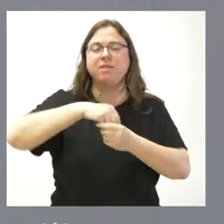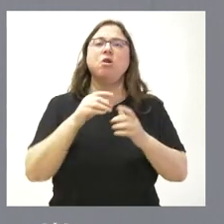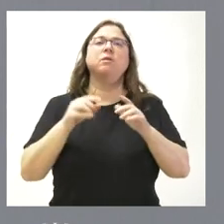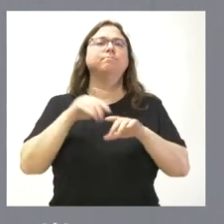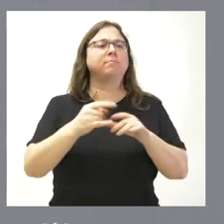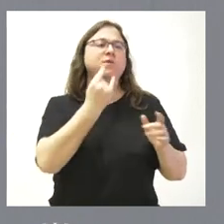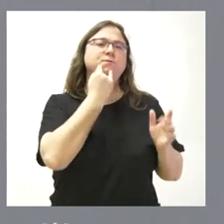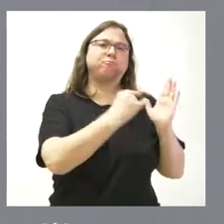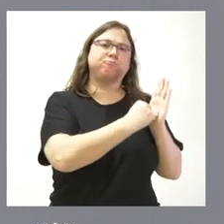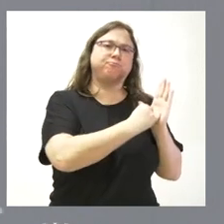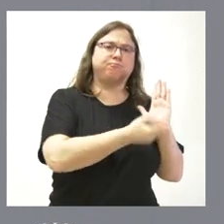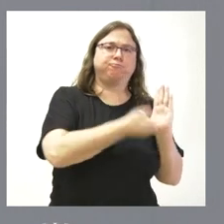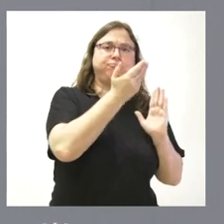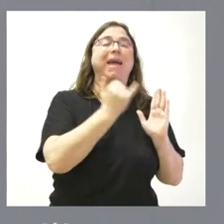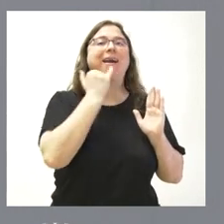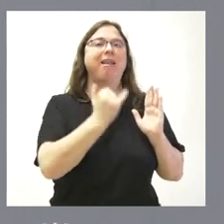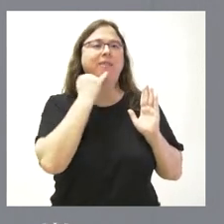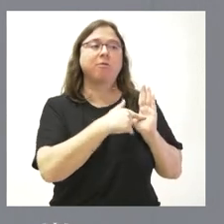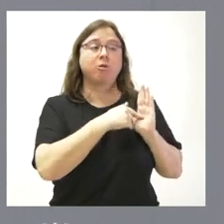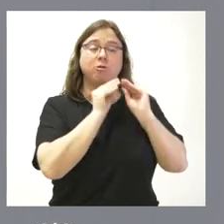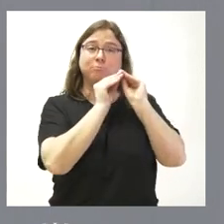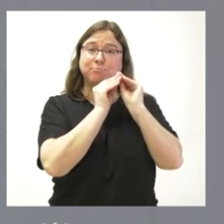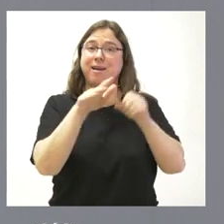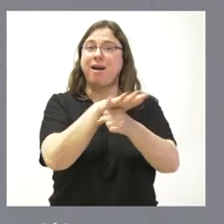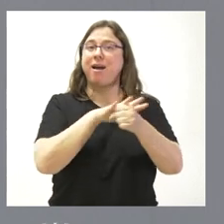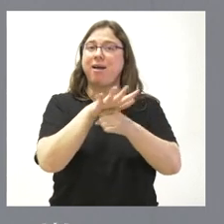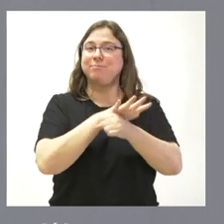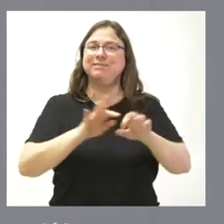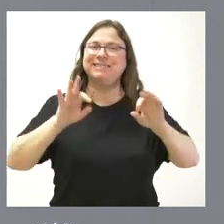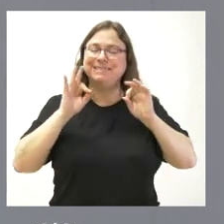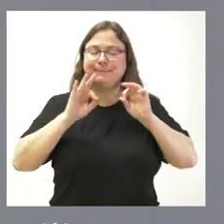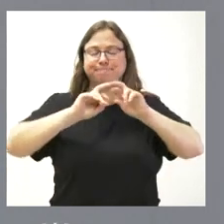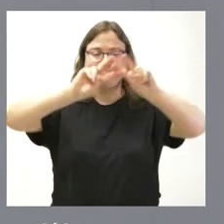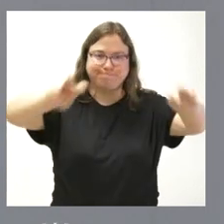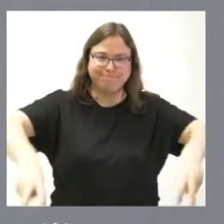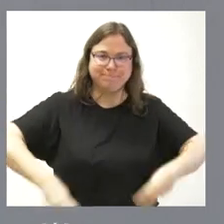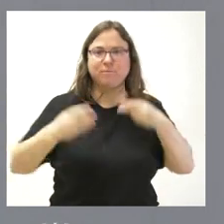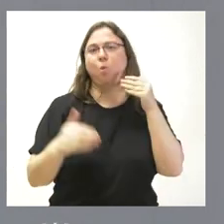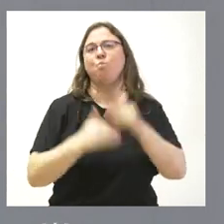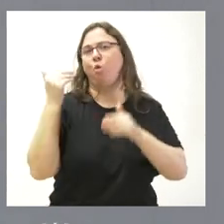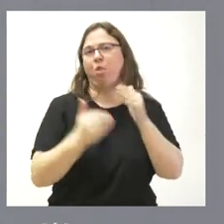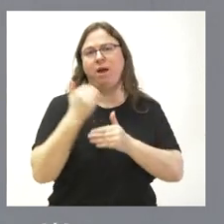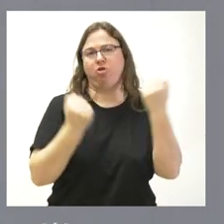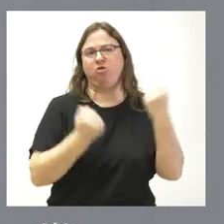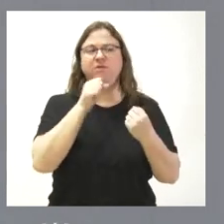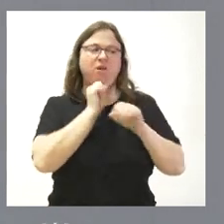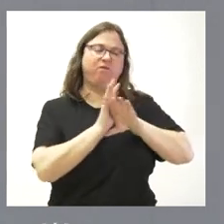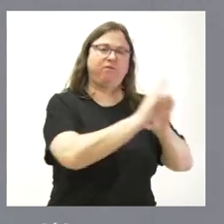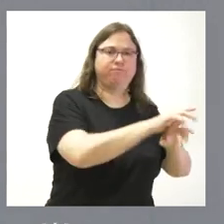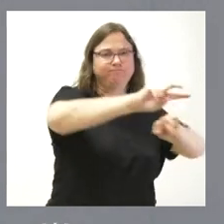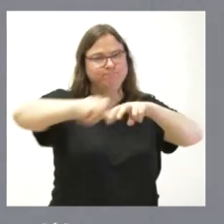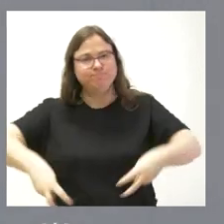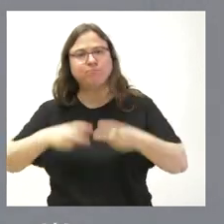recarga de vehículos eléctricos por tanto todo lo que es el ámo ámbito de la modernización de las flotas de transporte de la reducción de las